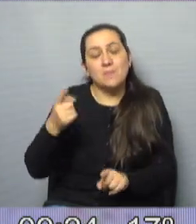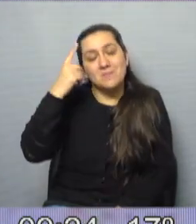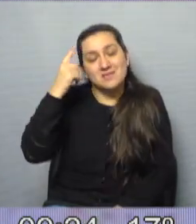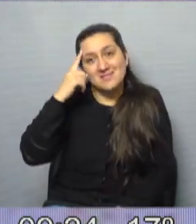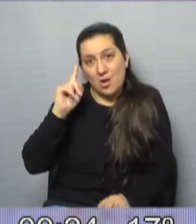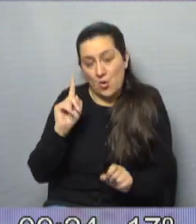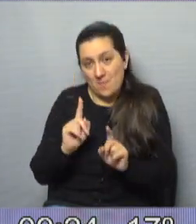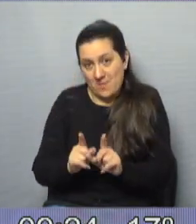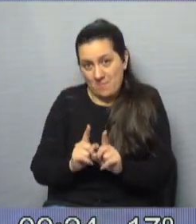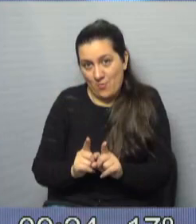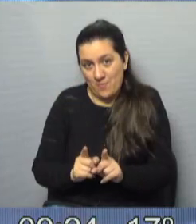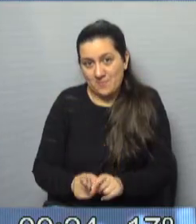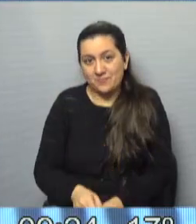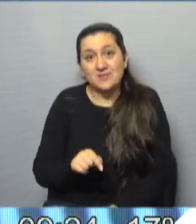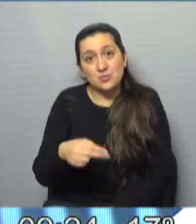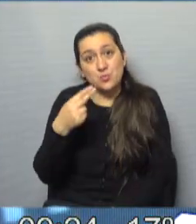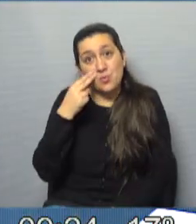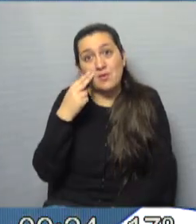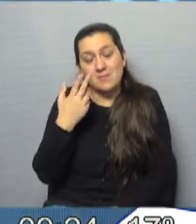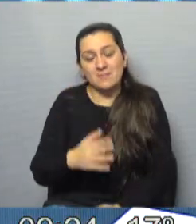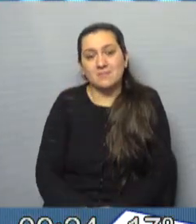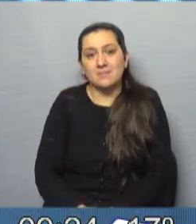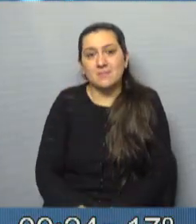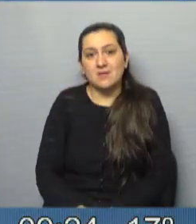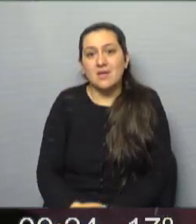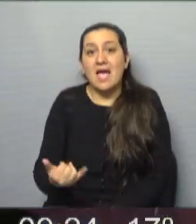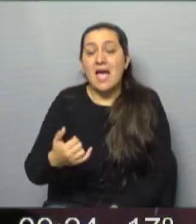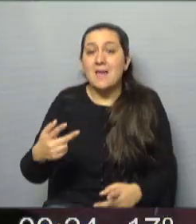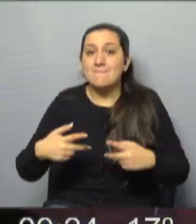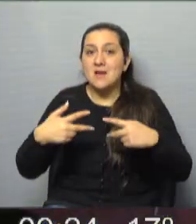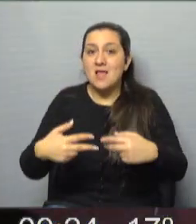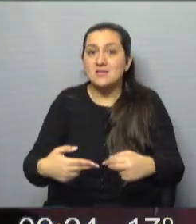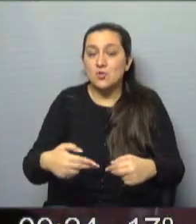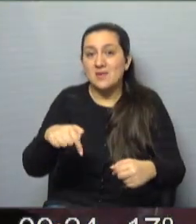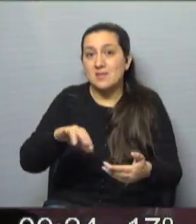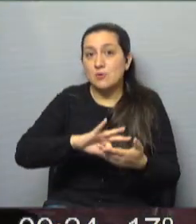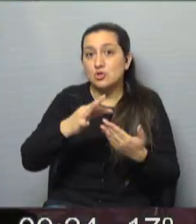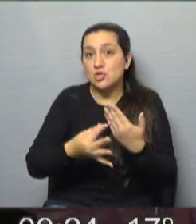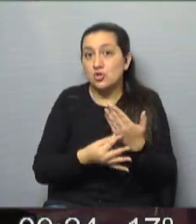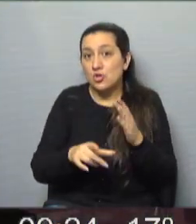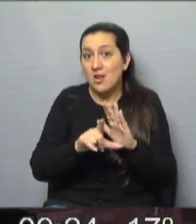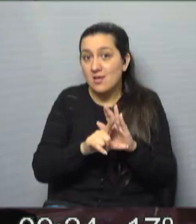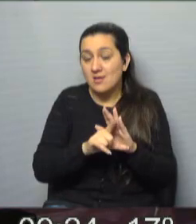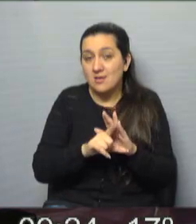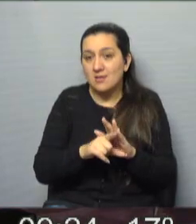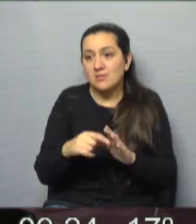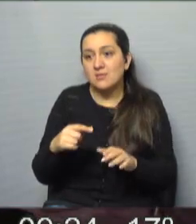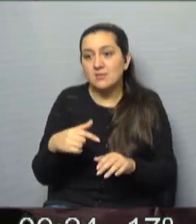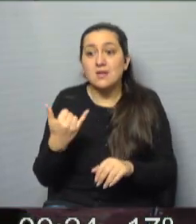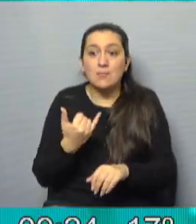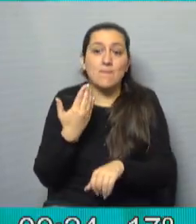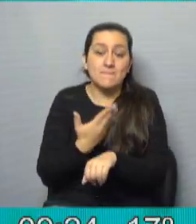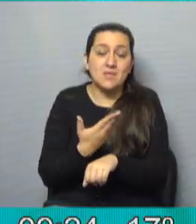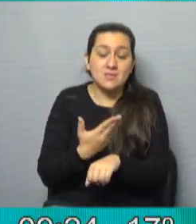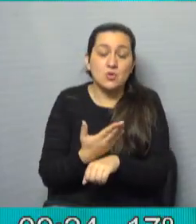sindical, claro. Entonces ese está es el problema más grave. ¿Tenemos plazo para este proyecto? ¿Tenemos el Ministerio? Tenemos pedido con el ministro